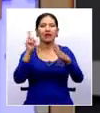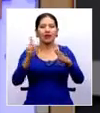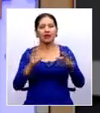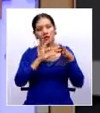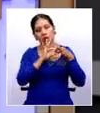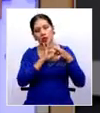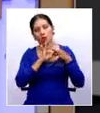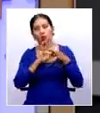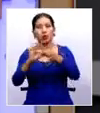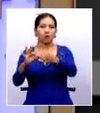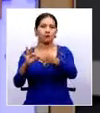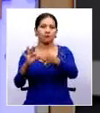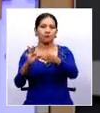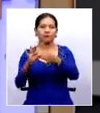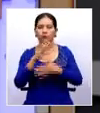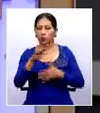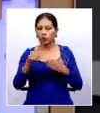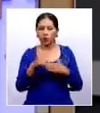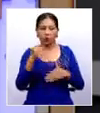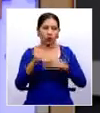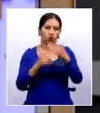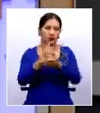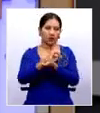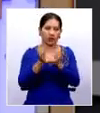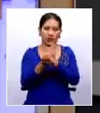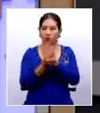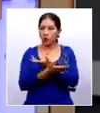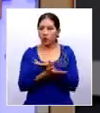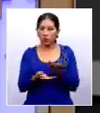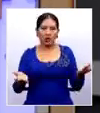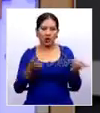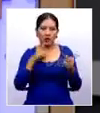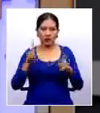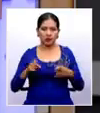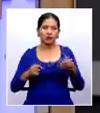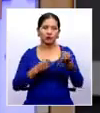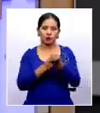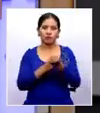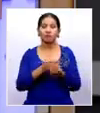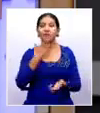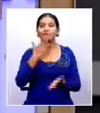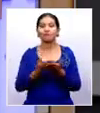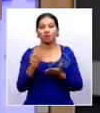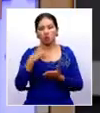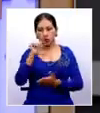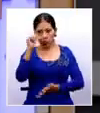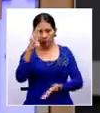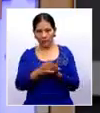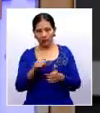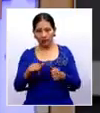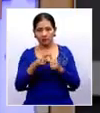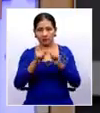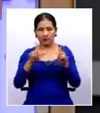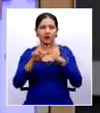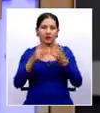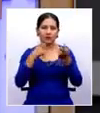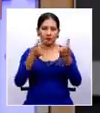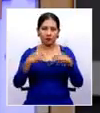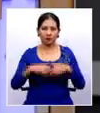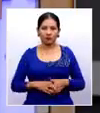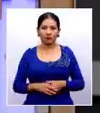cual cualquiera que se identifique con el proceso de cambio tiene que apoyar. Bien, vamos a hacer una breve pausa en primer plano. Ya volvemos.